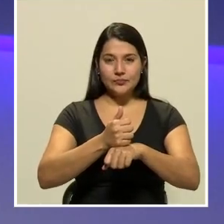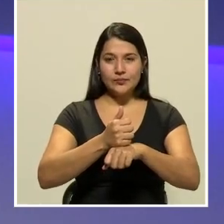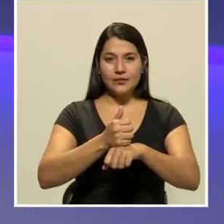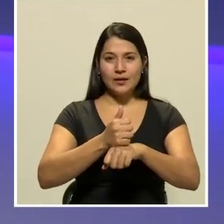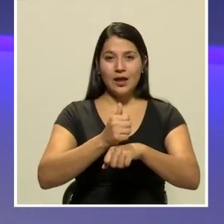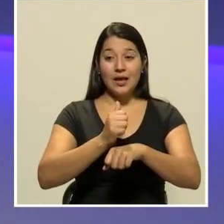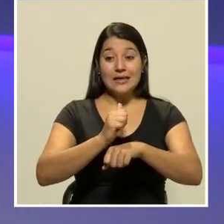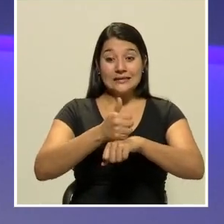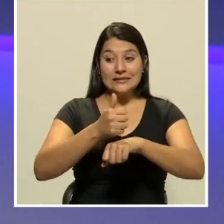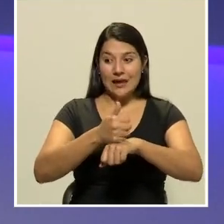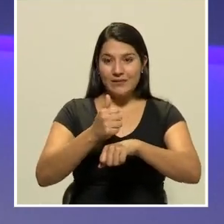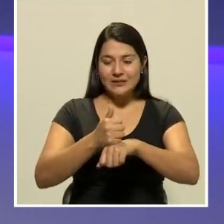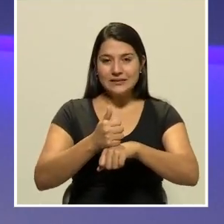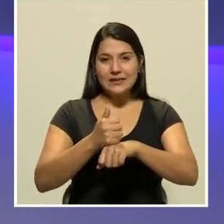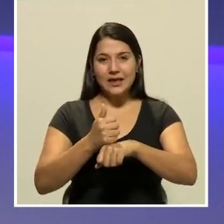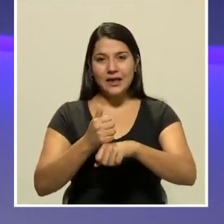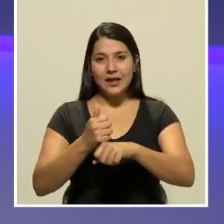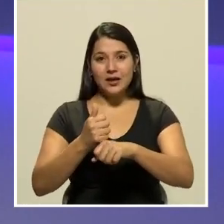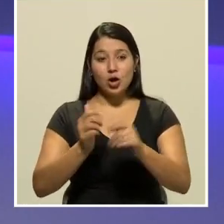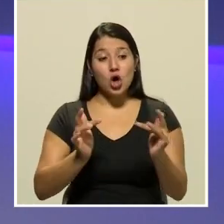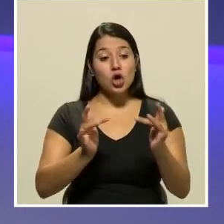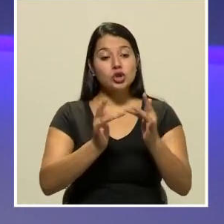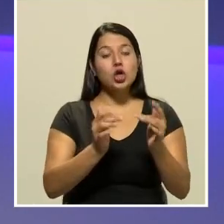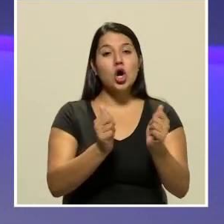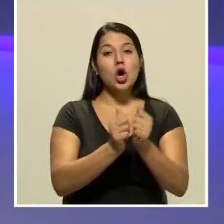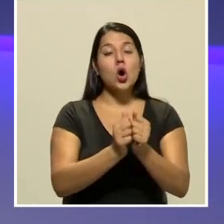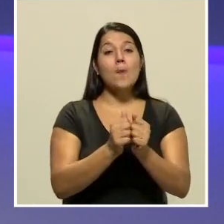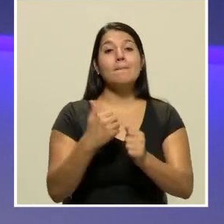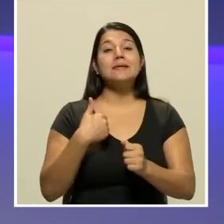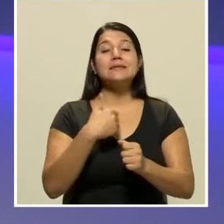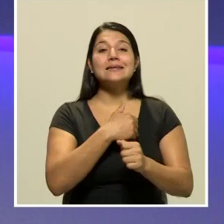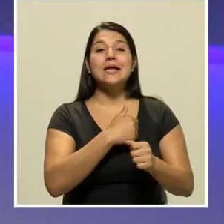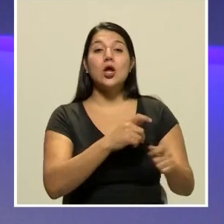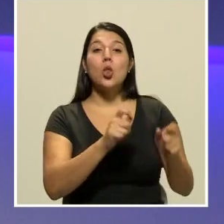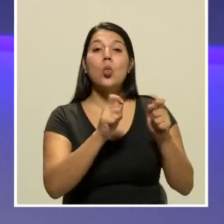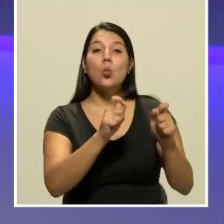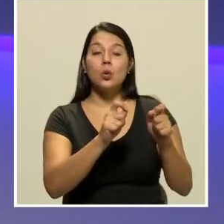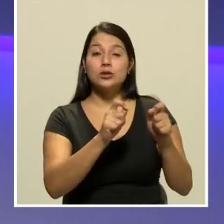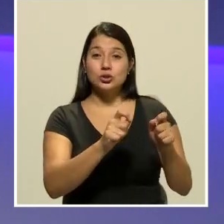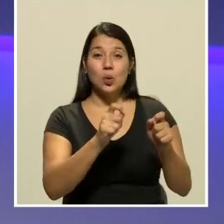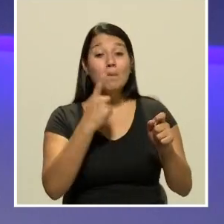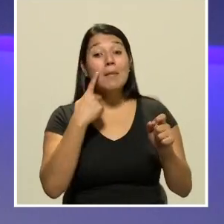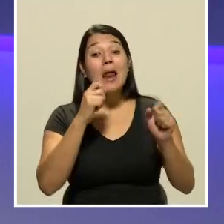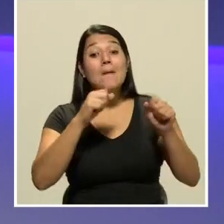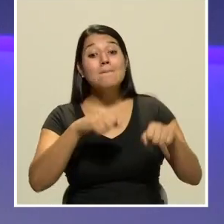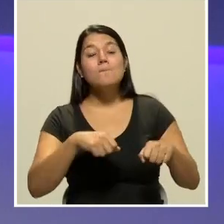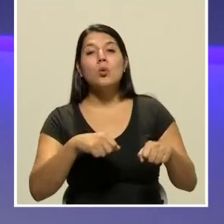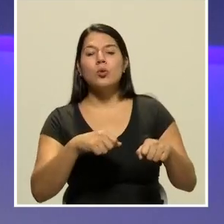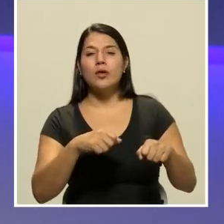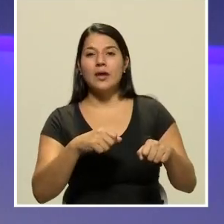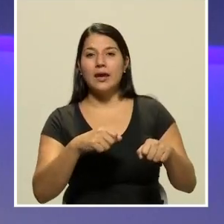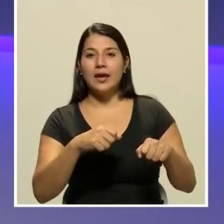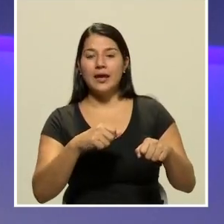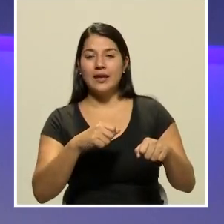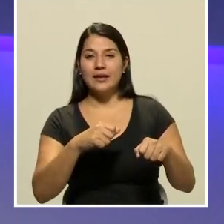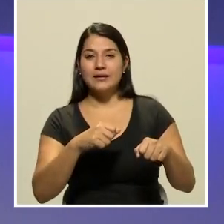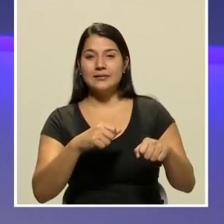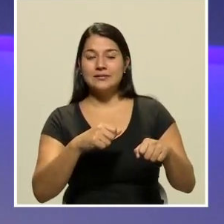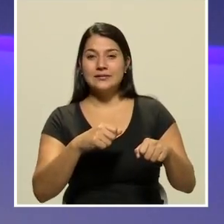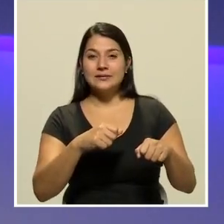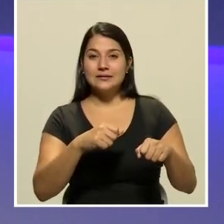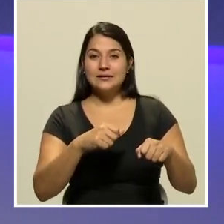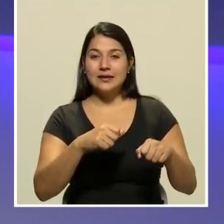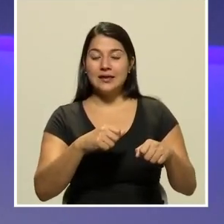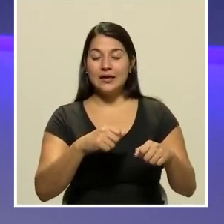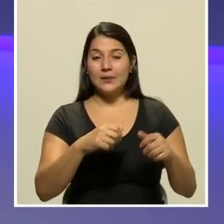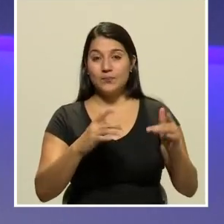para el MEP que tenga que ver con restablecer la conectividad. El MEP ha